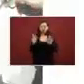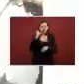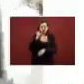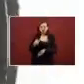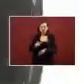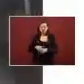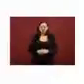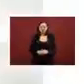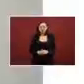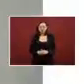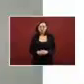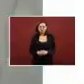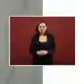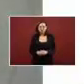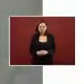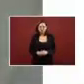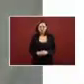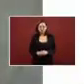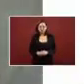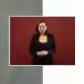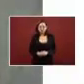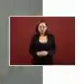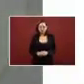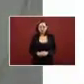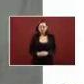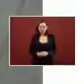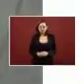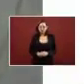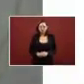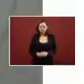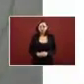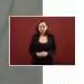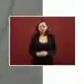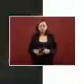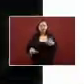Pero ya no quiero que haya desmadre, por favor.